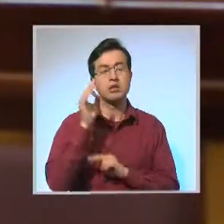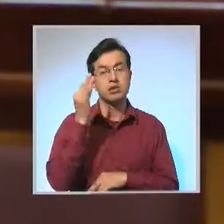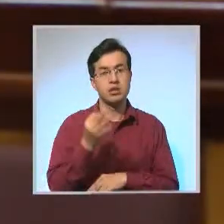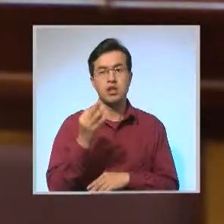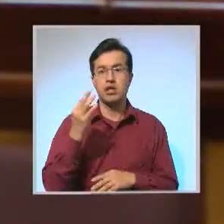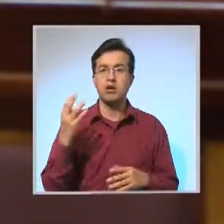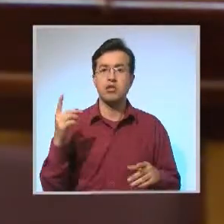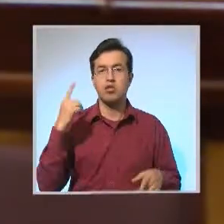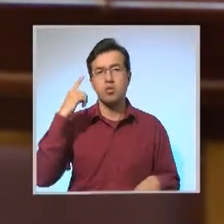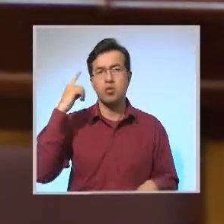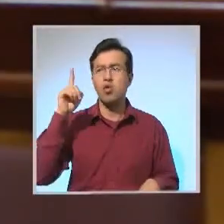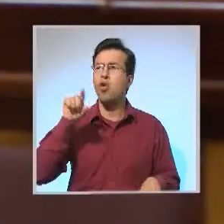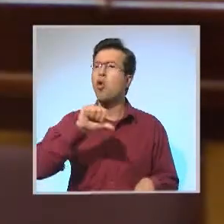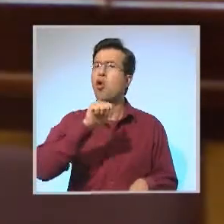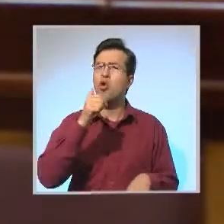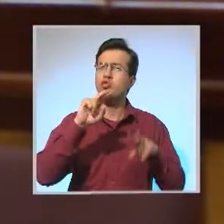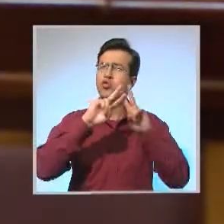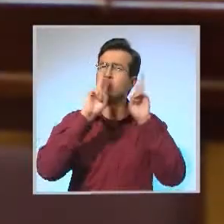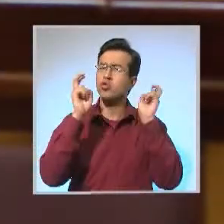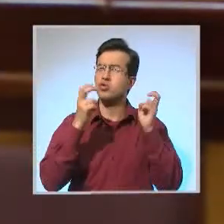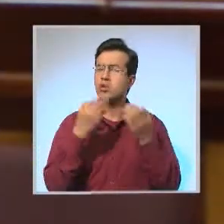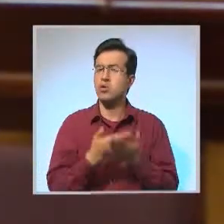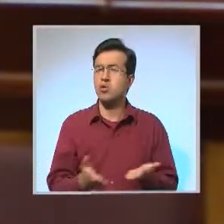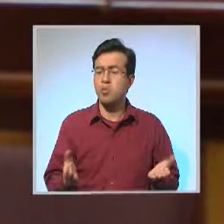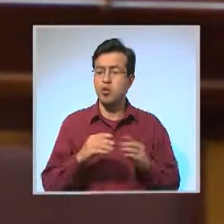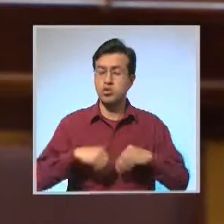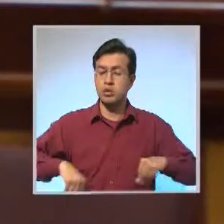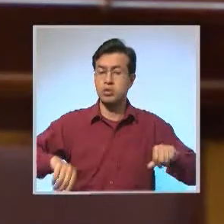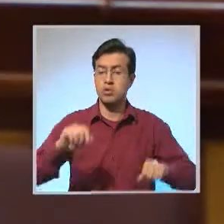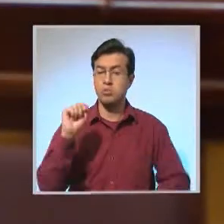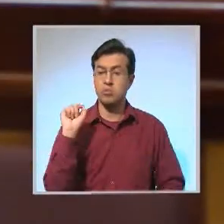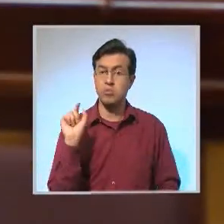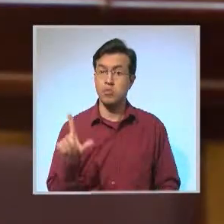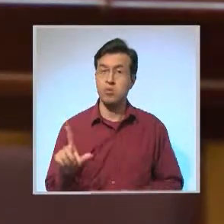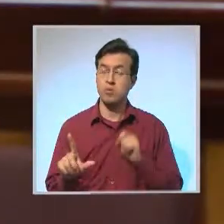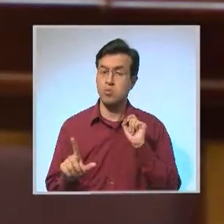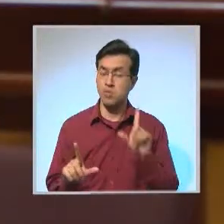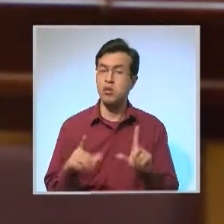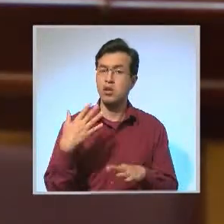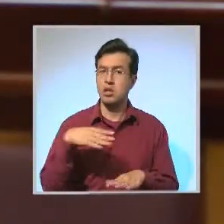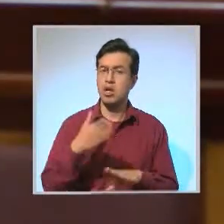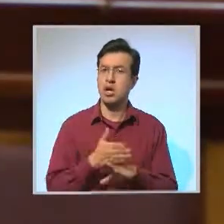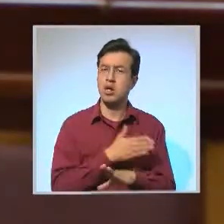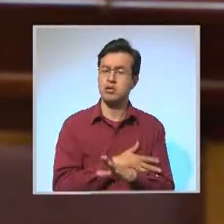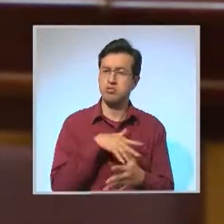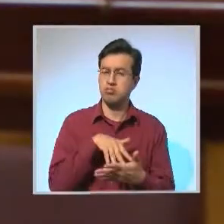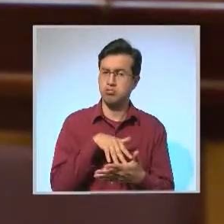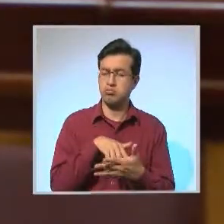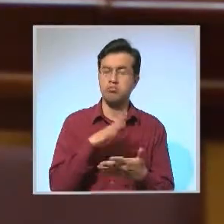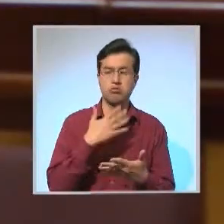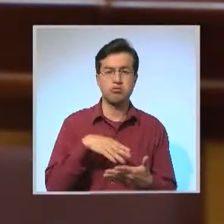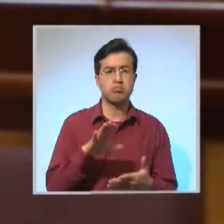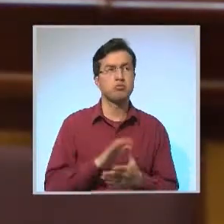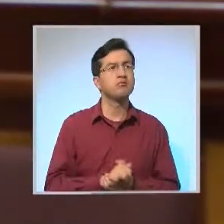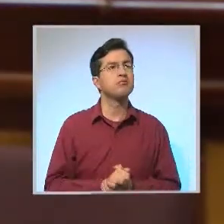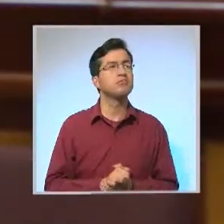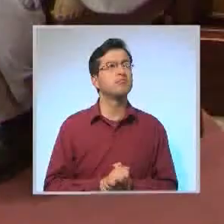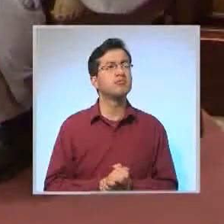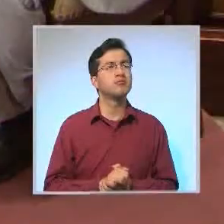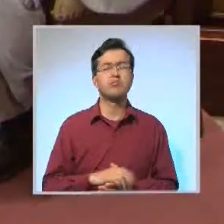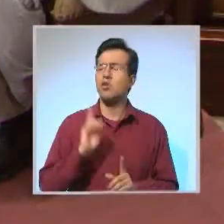concordancias con otros mecanismos de captura de plusvalía que se han venido analizando en el articulado de la ley